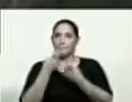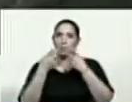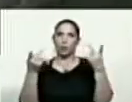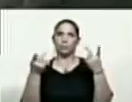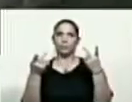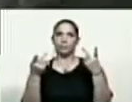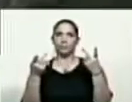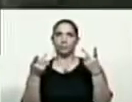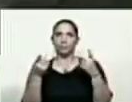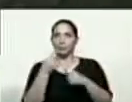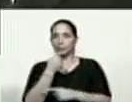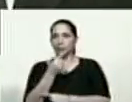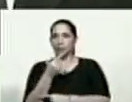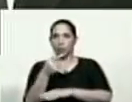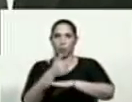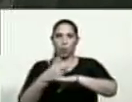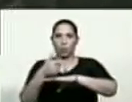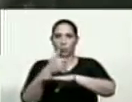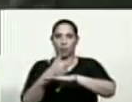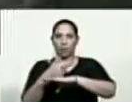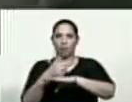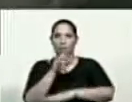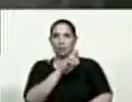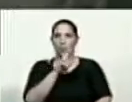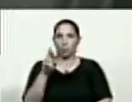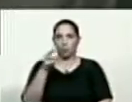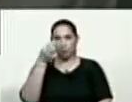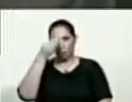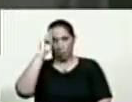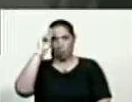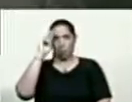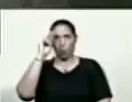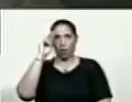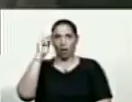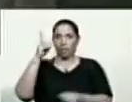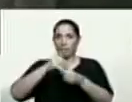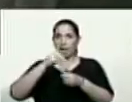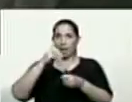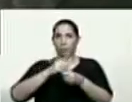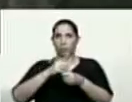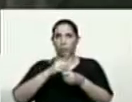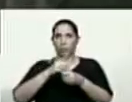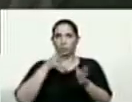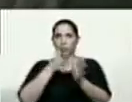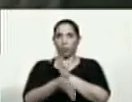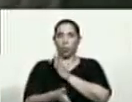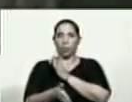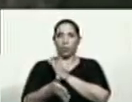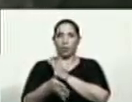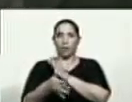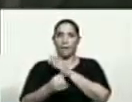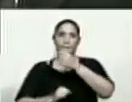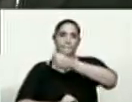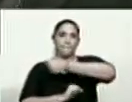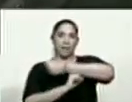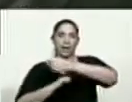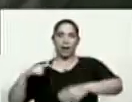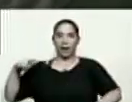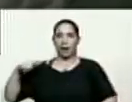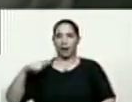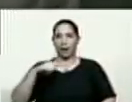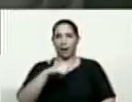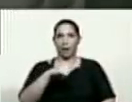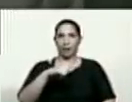que emitió el gobierno de la República de Cuba con datos de las bases aéreas, aeropuertos,